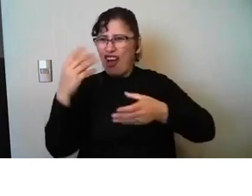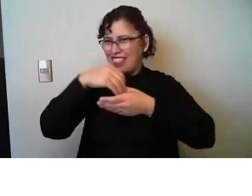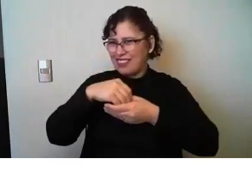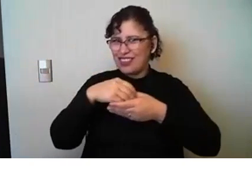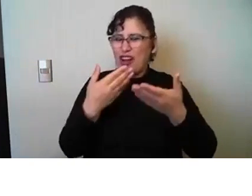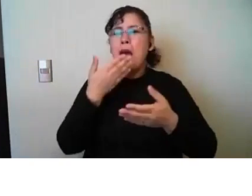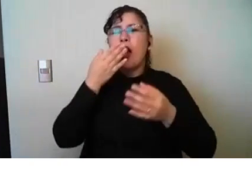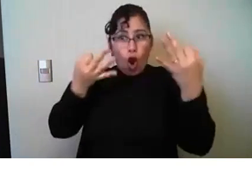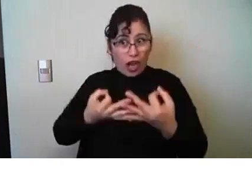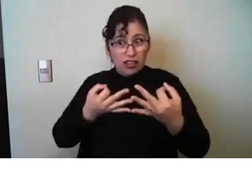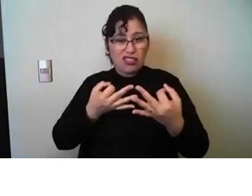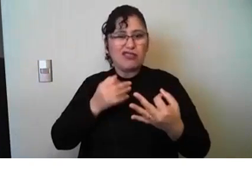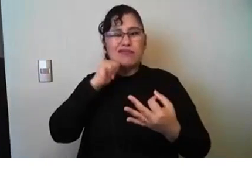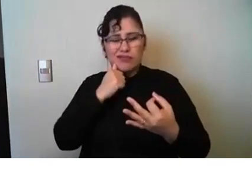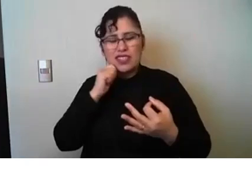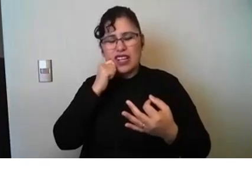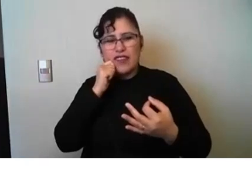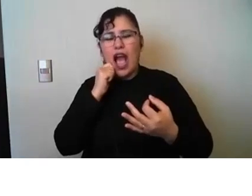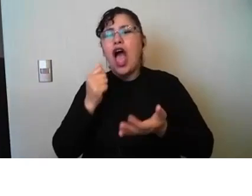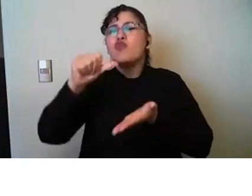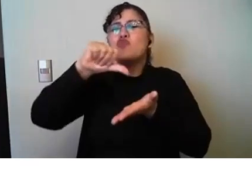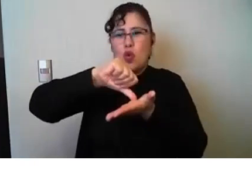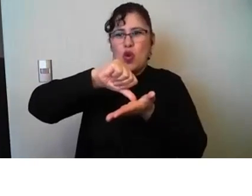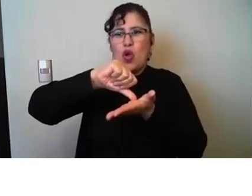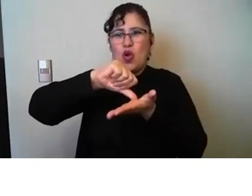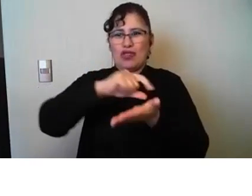En esta figura que estamos acá observando,